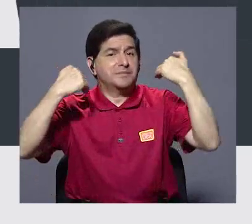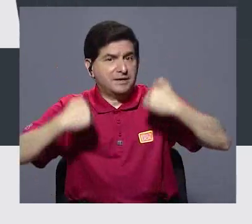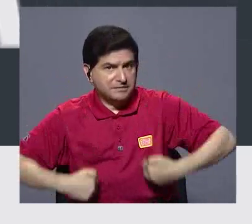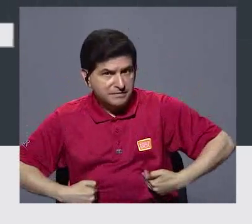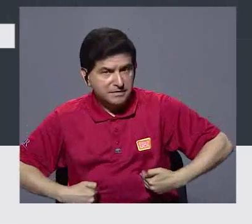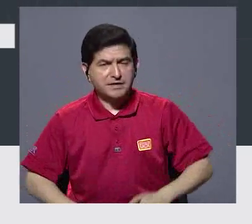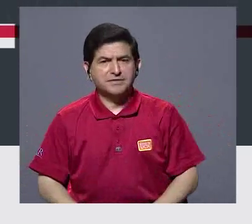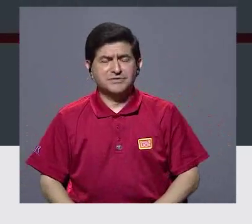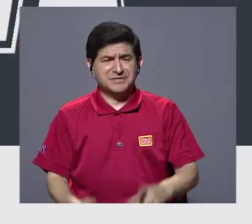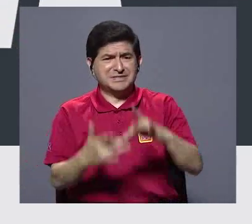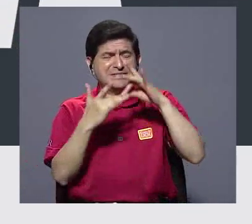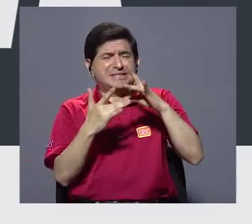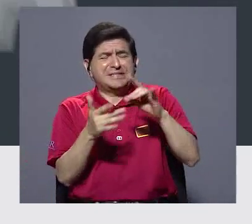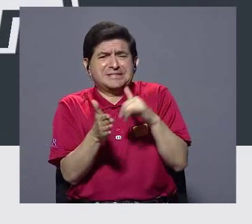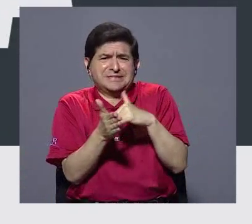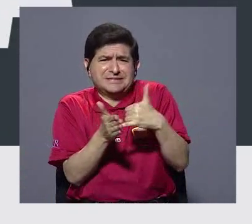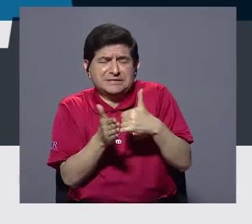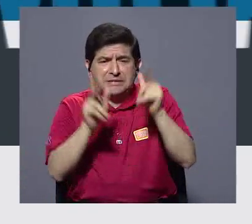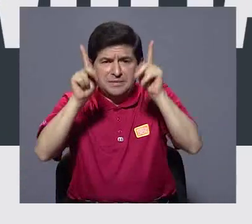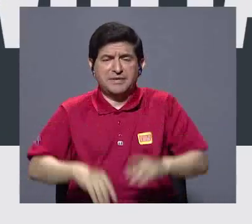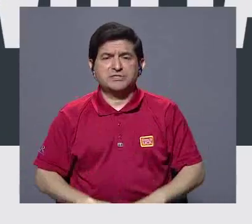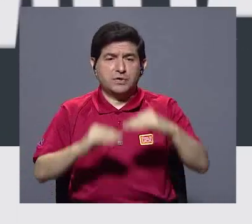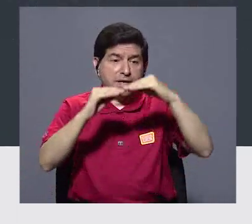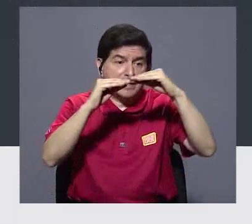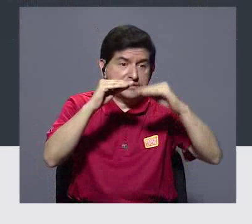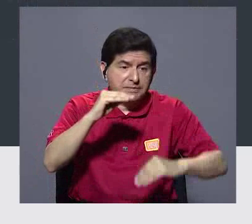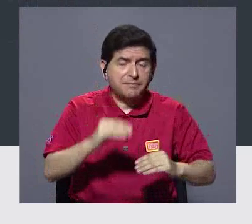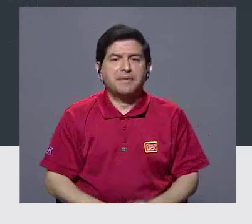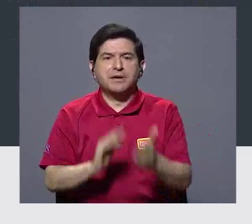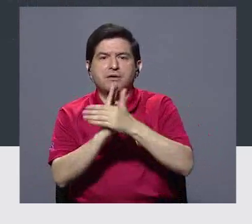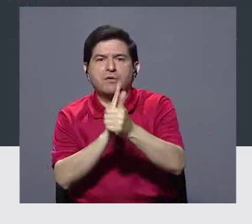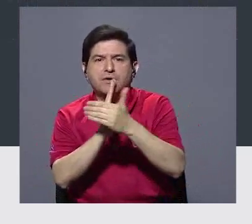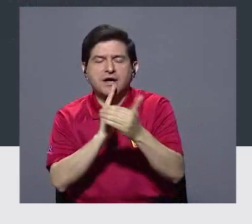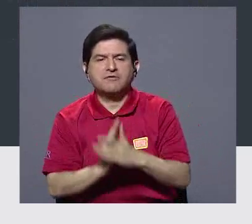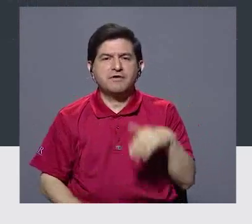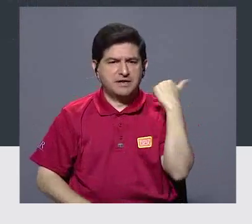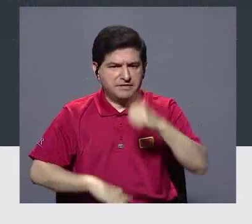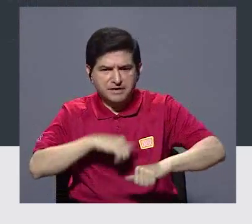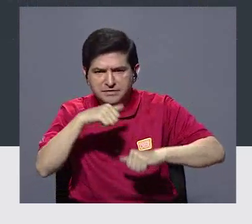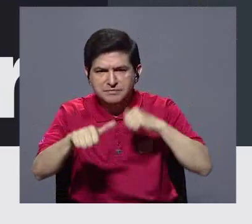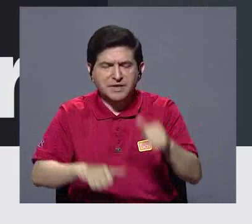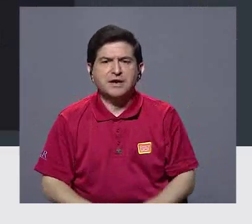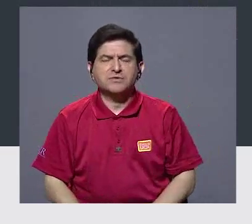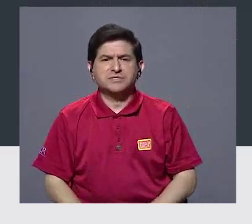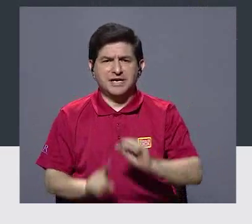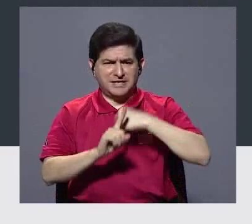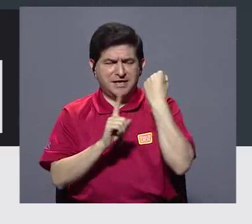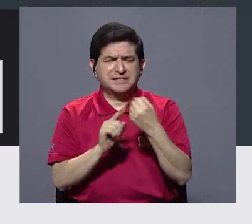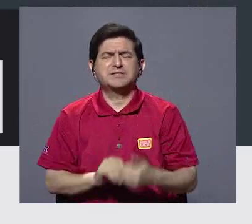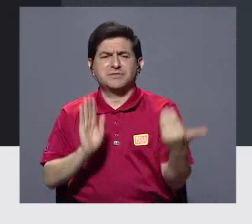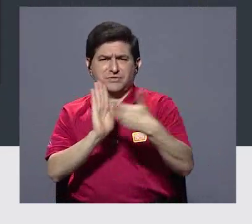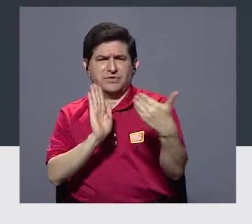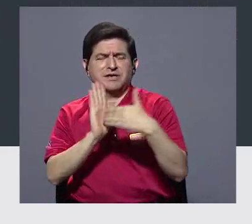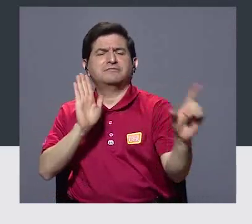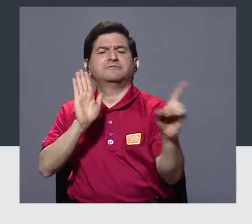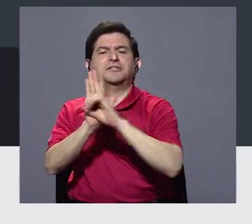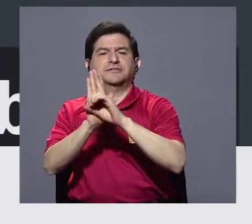humanos, son especialmente vulnerables quienes tienen disminuidas sus capacidades para hacer frente a las eventuales lesiones de sus